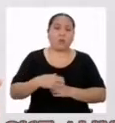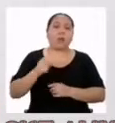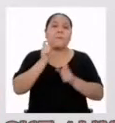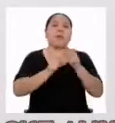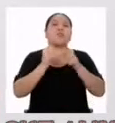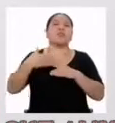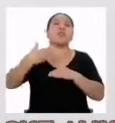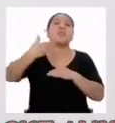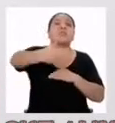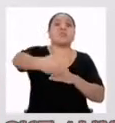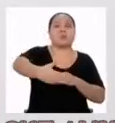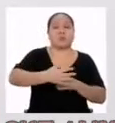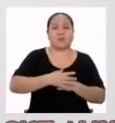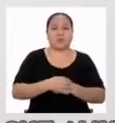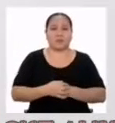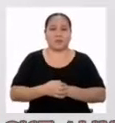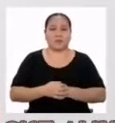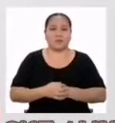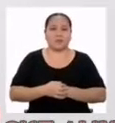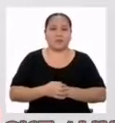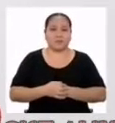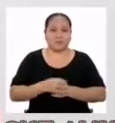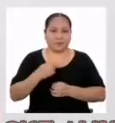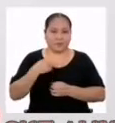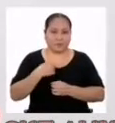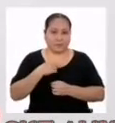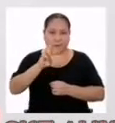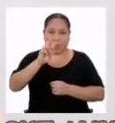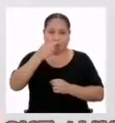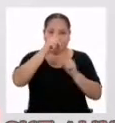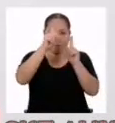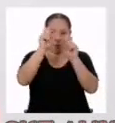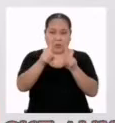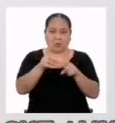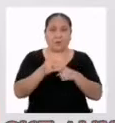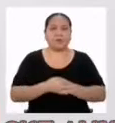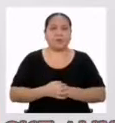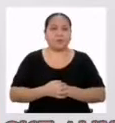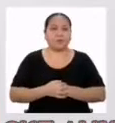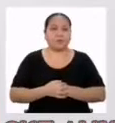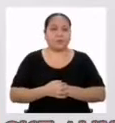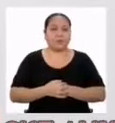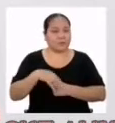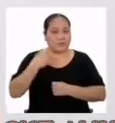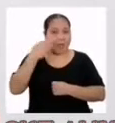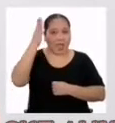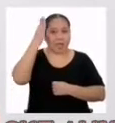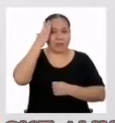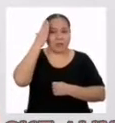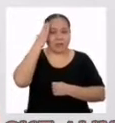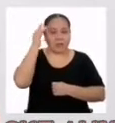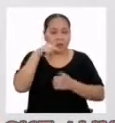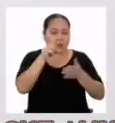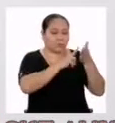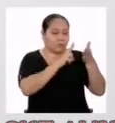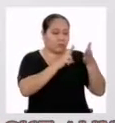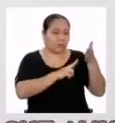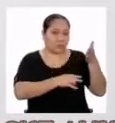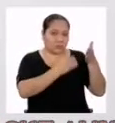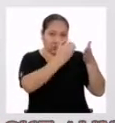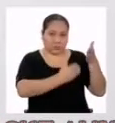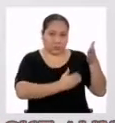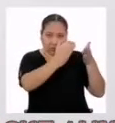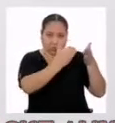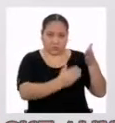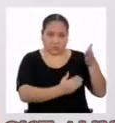vendrán después. Te haré una segunda pregunta. Teniendo en cuenta el texto leído